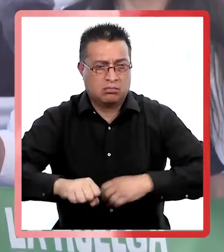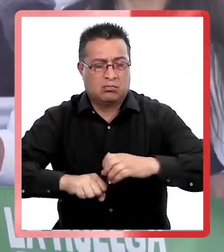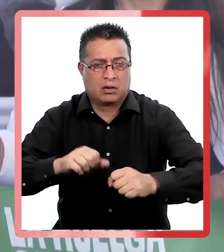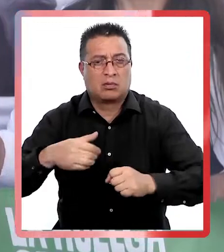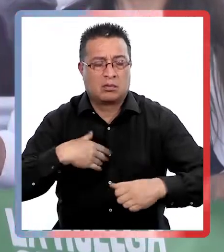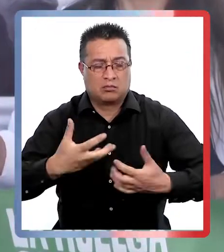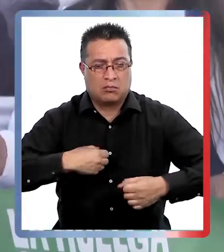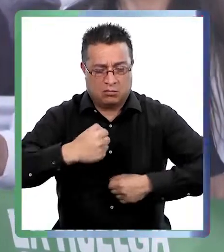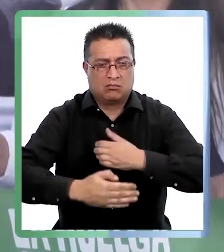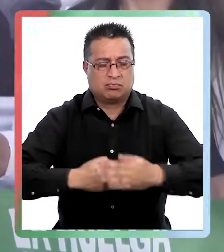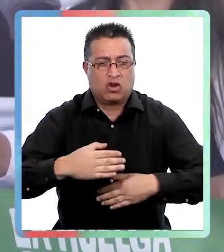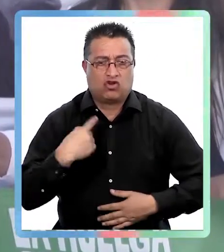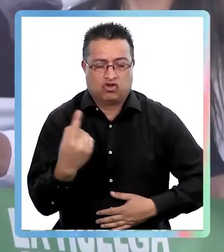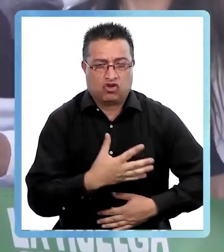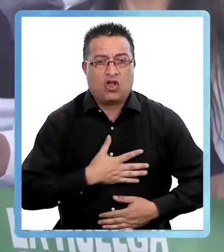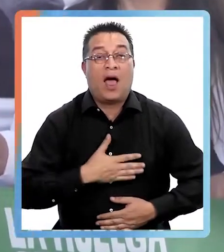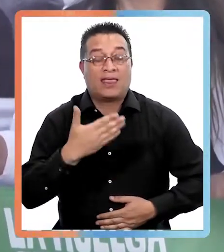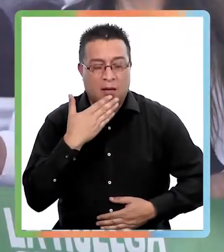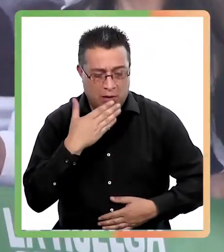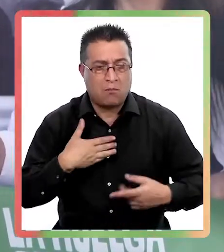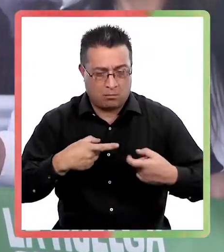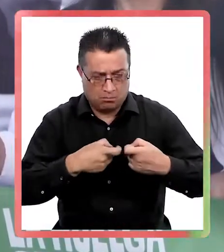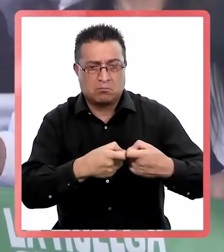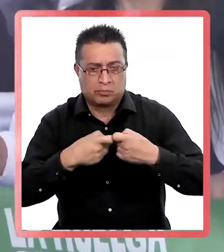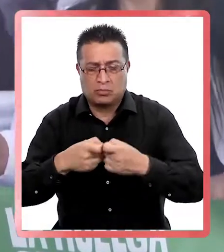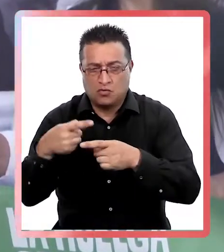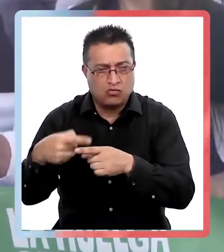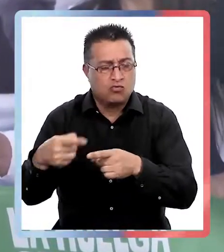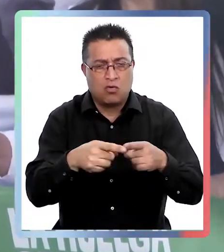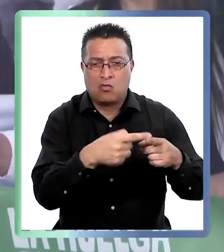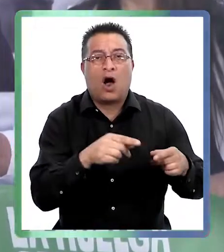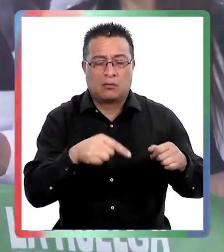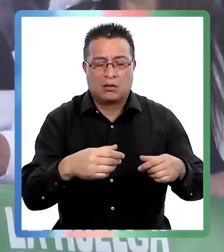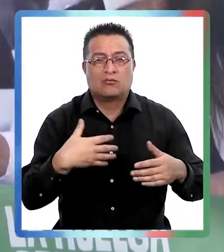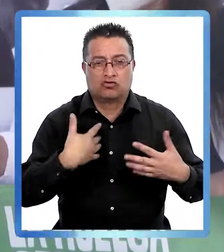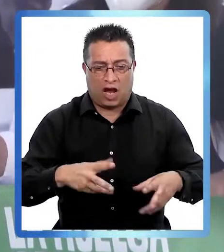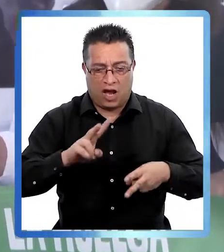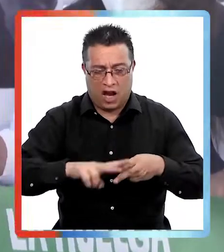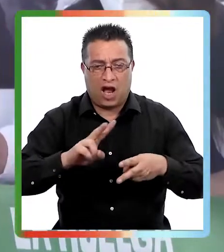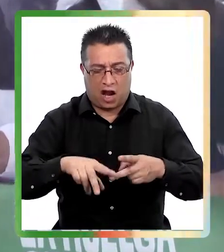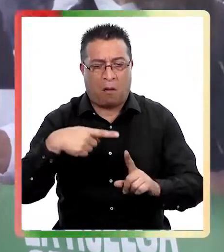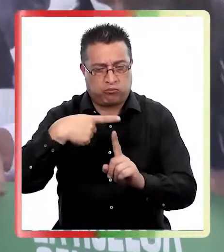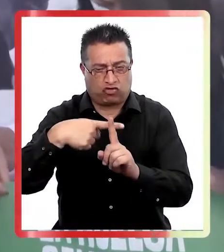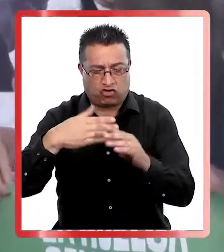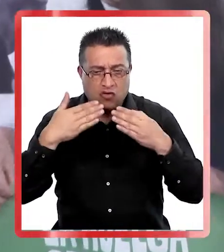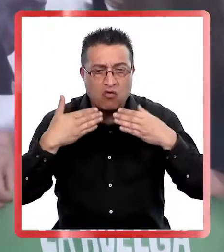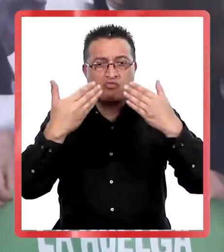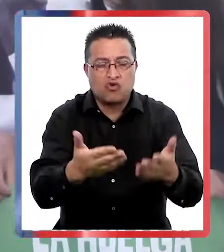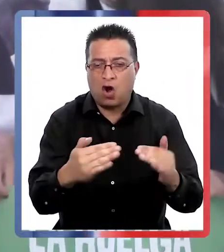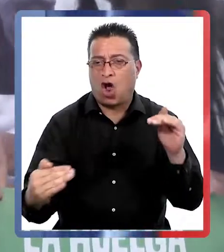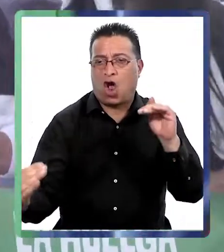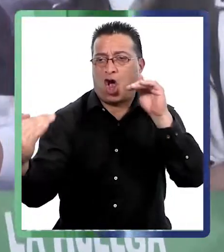con nuestra epistemes también que la estamos debatiendo, entonces estamos haciendo contribución de